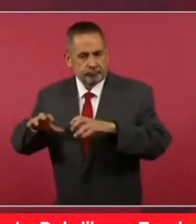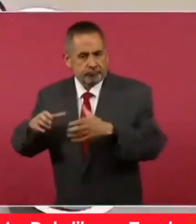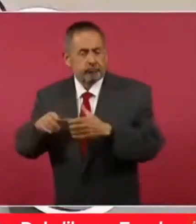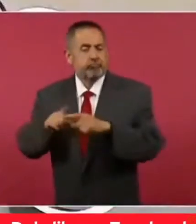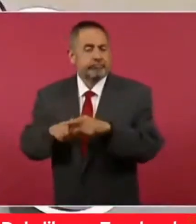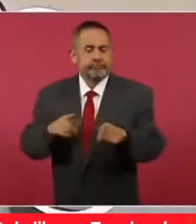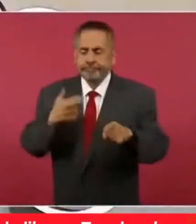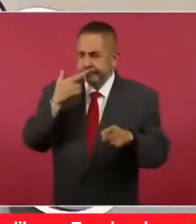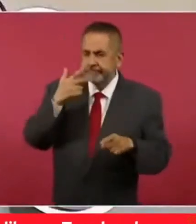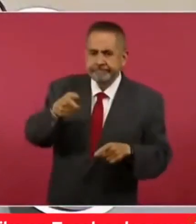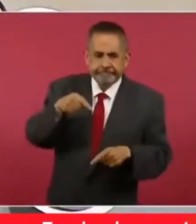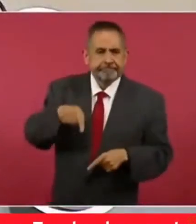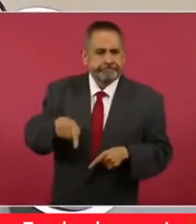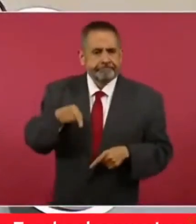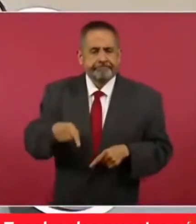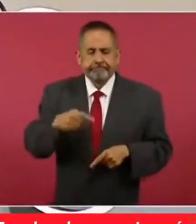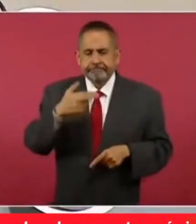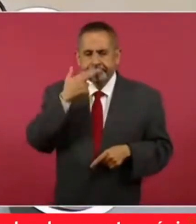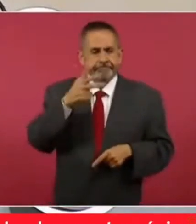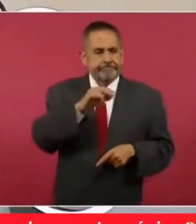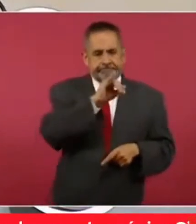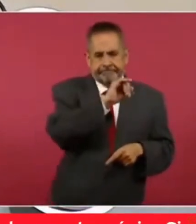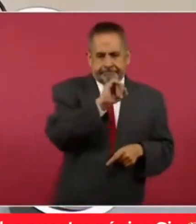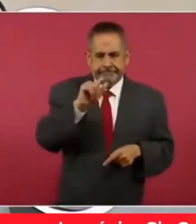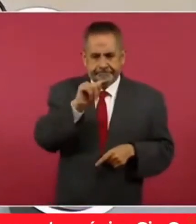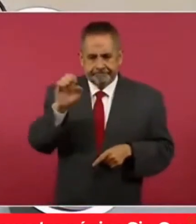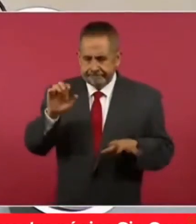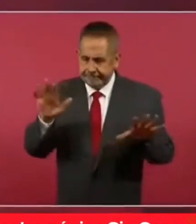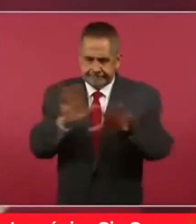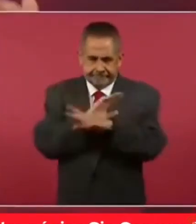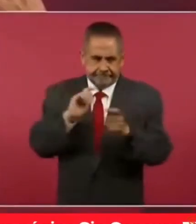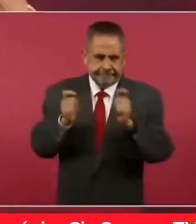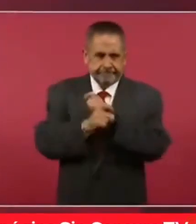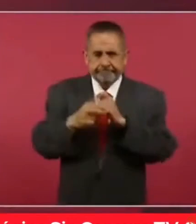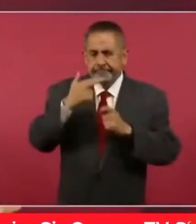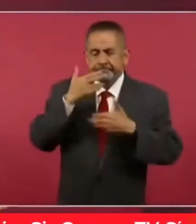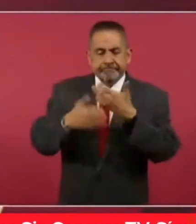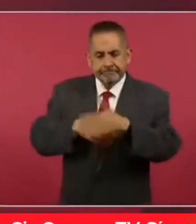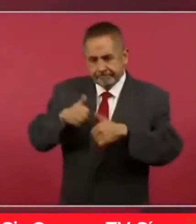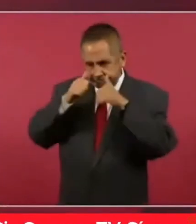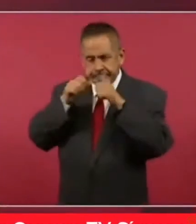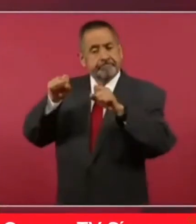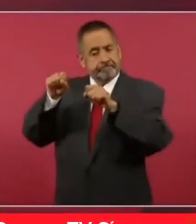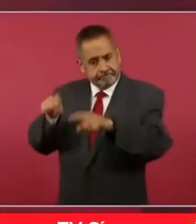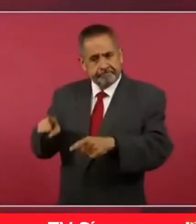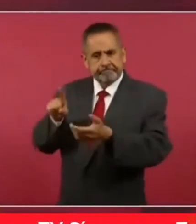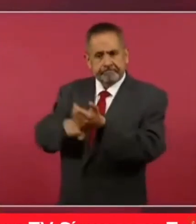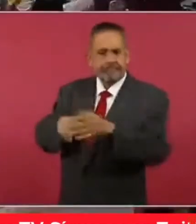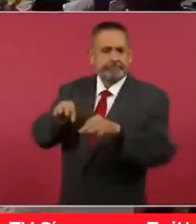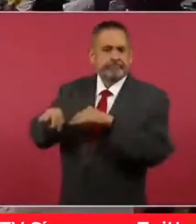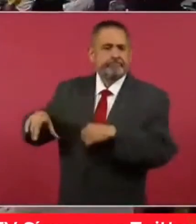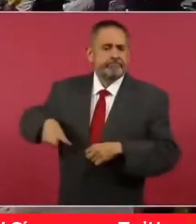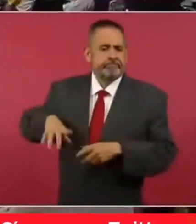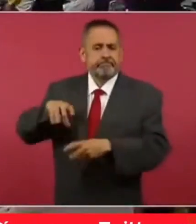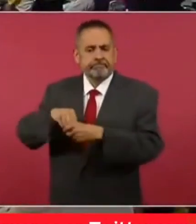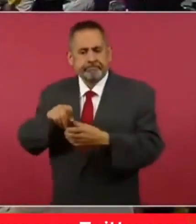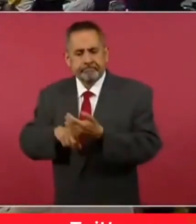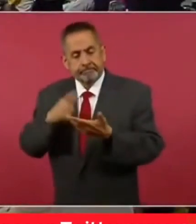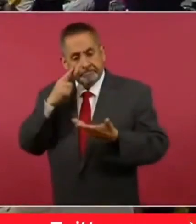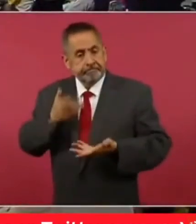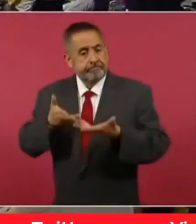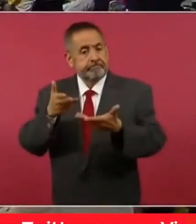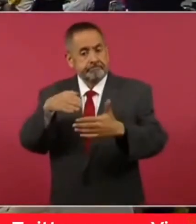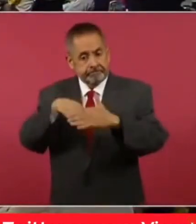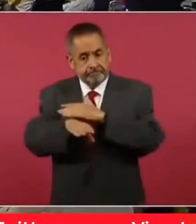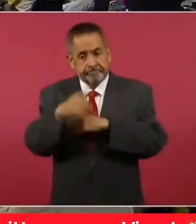trabajamos, o sea, es mejorar el ISSSTE para dar un mejor servicio a los propios trabajadores del ISSSTE. Somos nosotros los